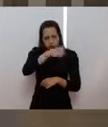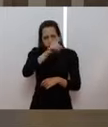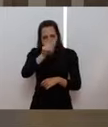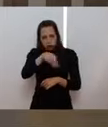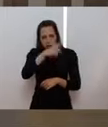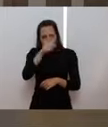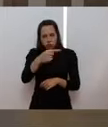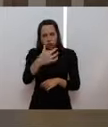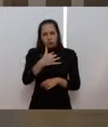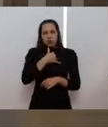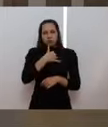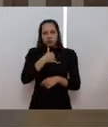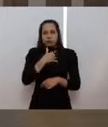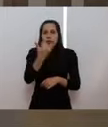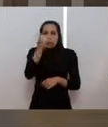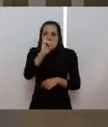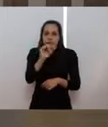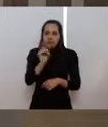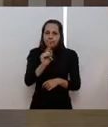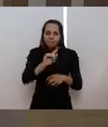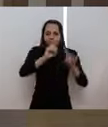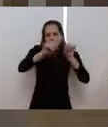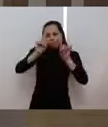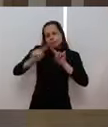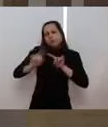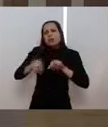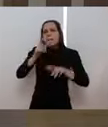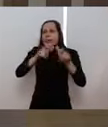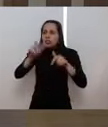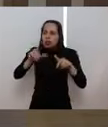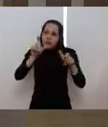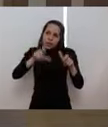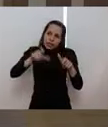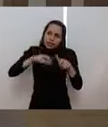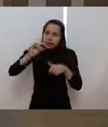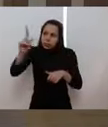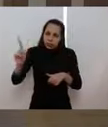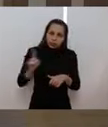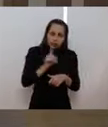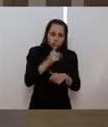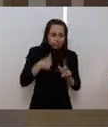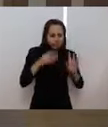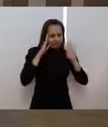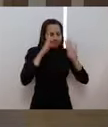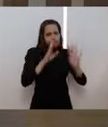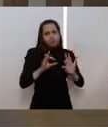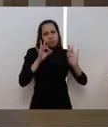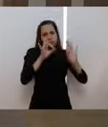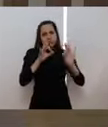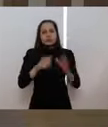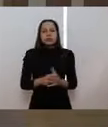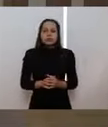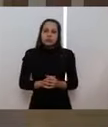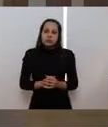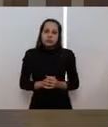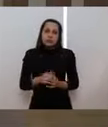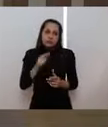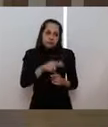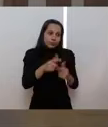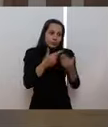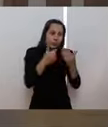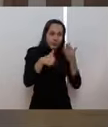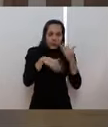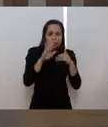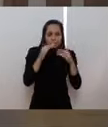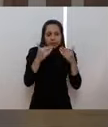de personal que requiere para garantizar la correcta atención fácil que se ampliaron las